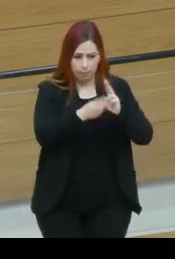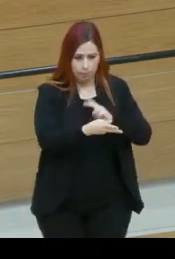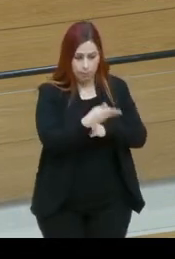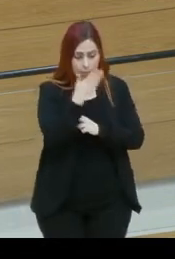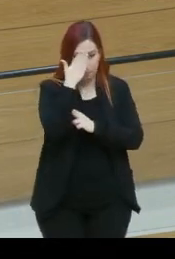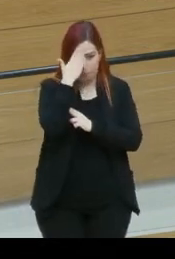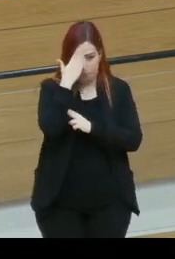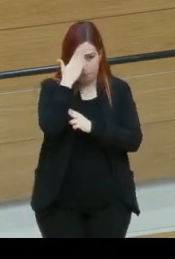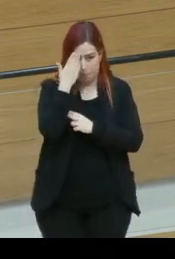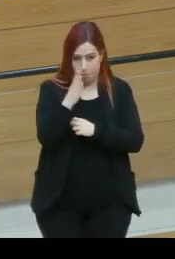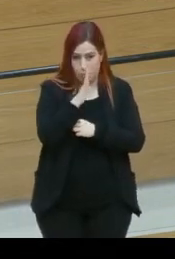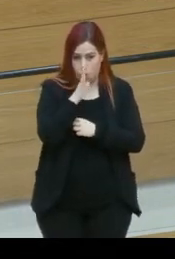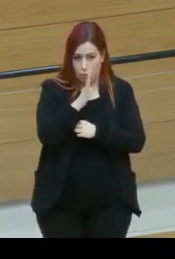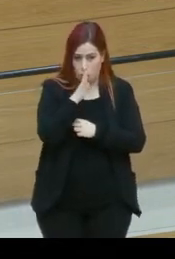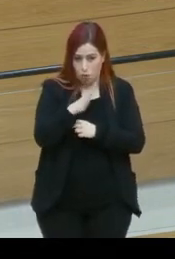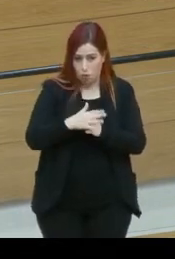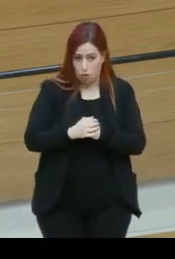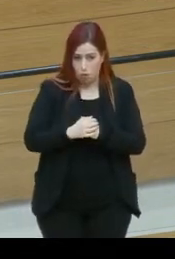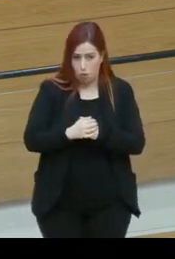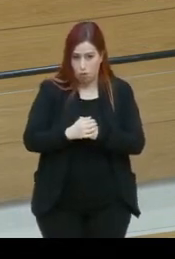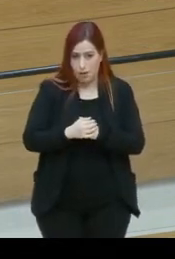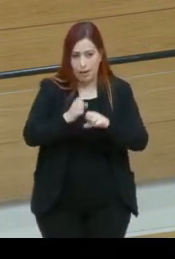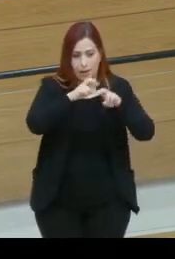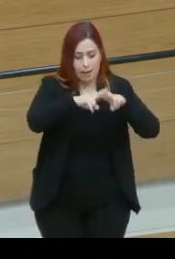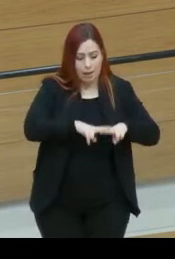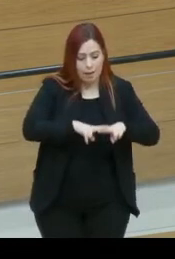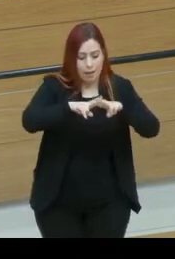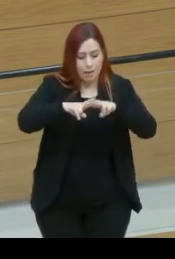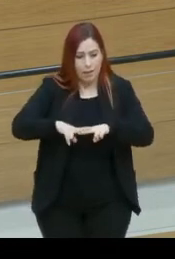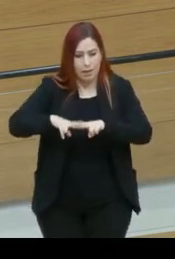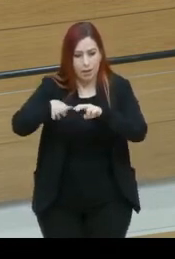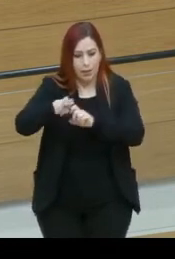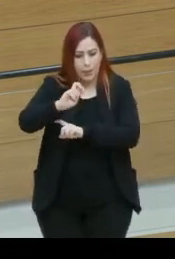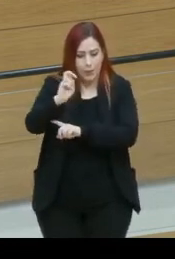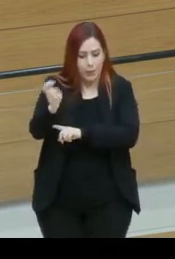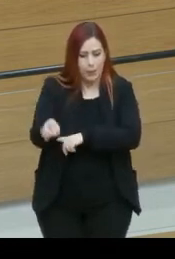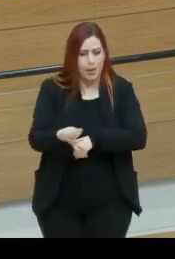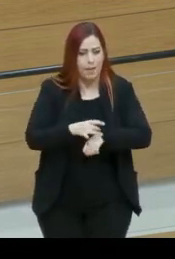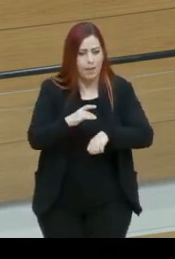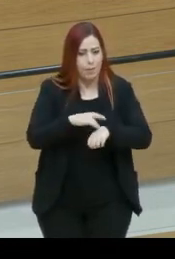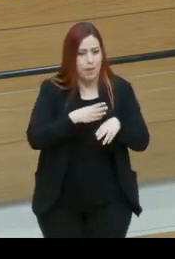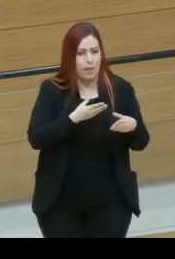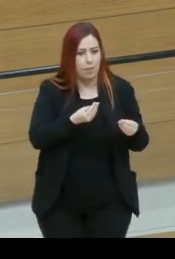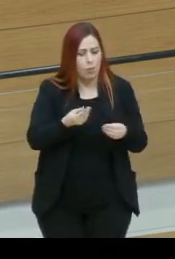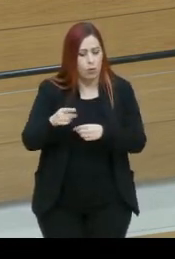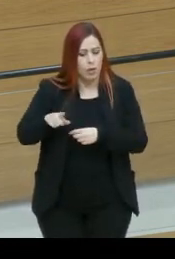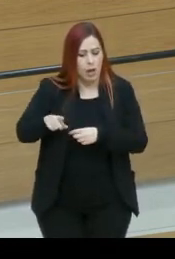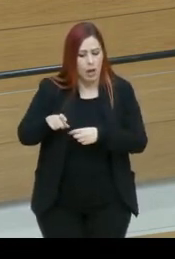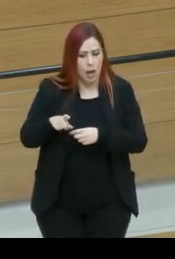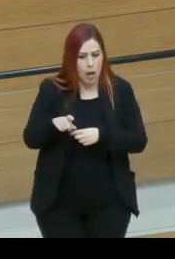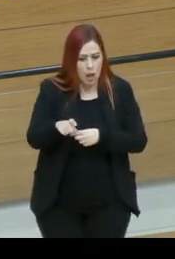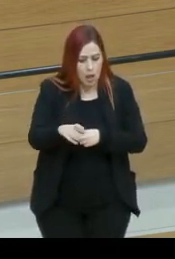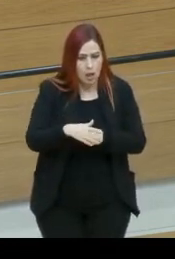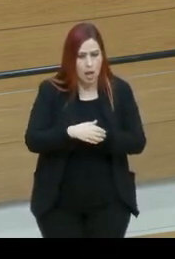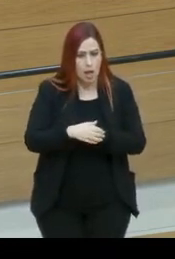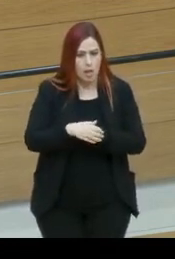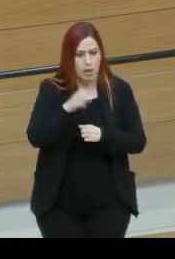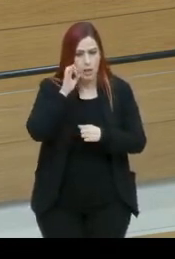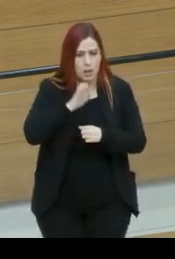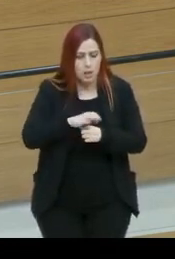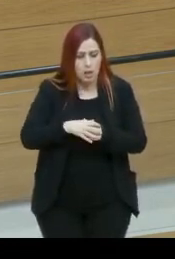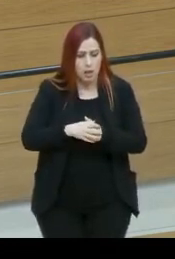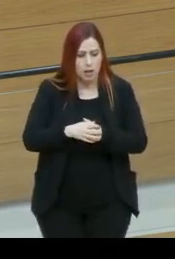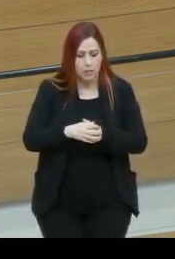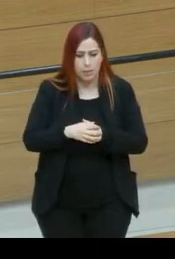Principalmente hay muchas investigaciones de muchas enfermedades, cáncer, SIDA,